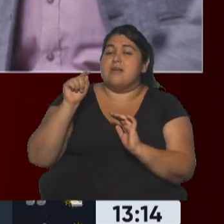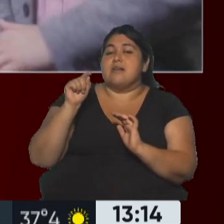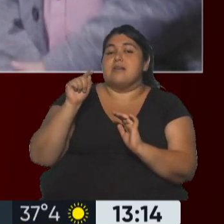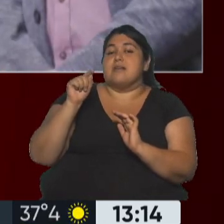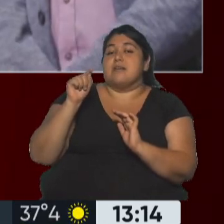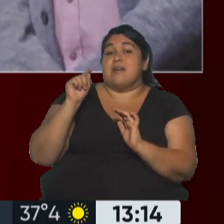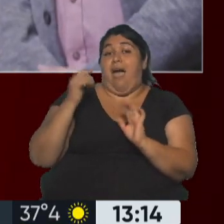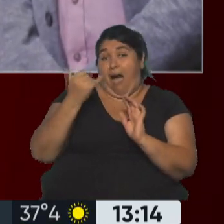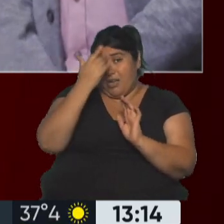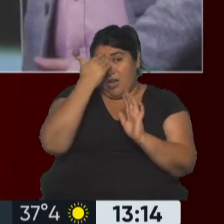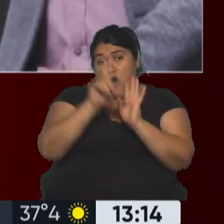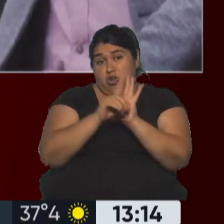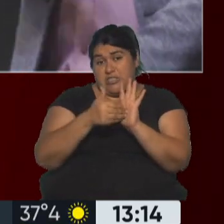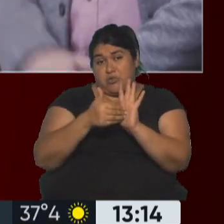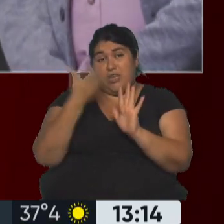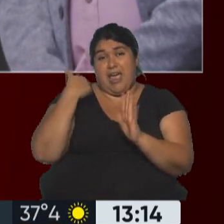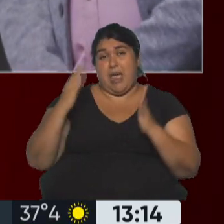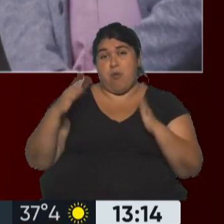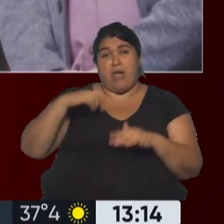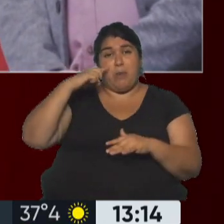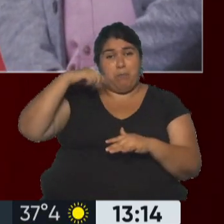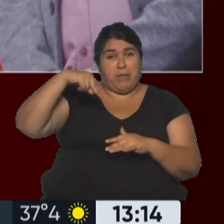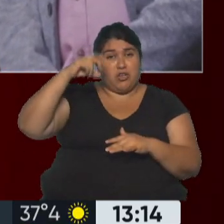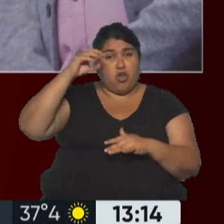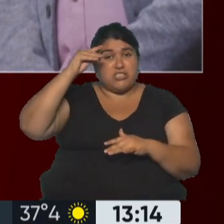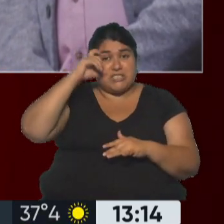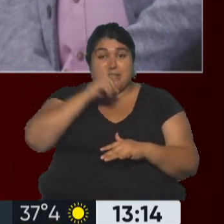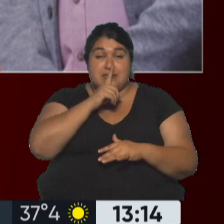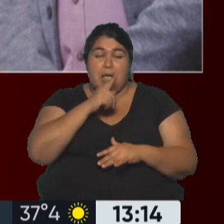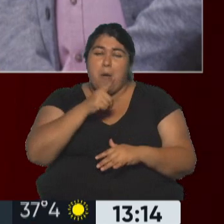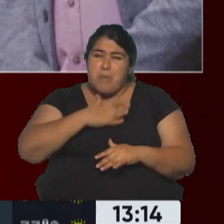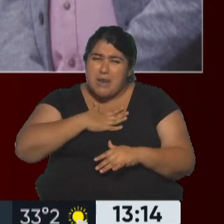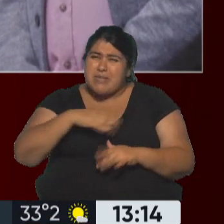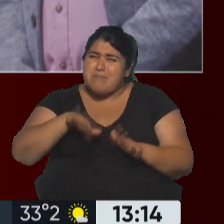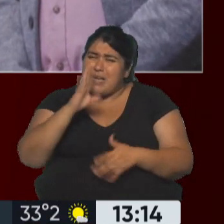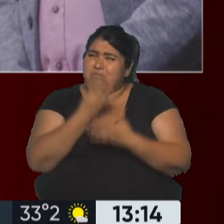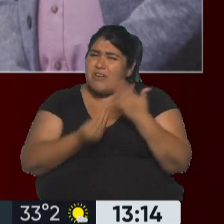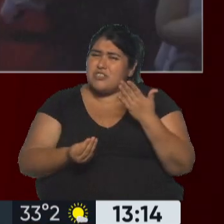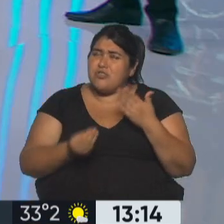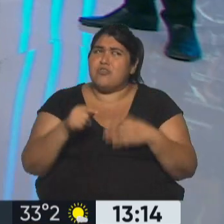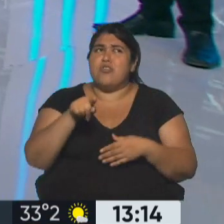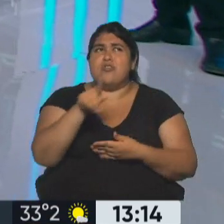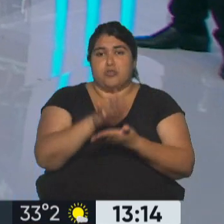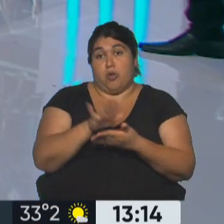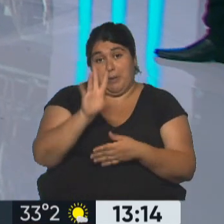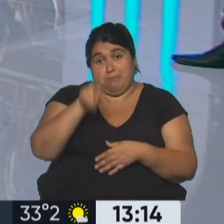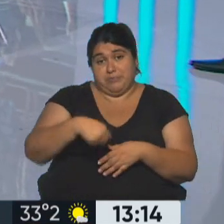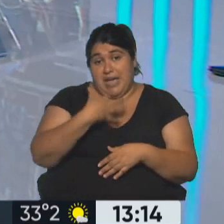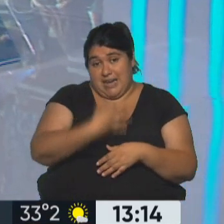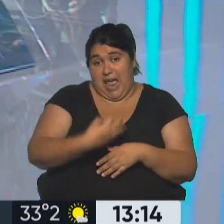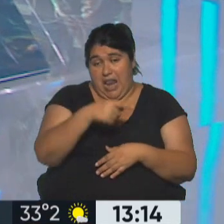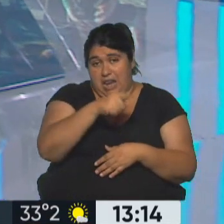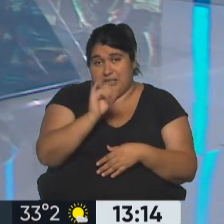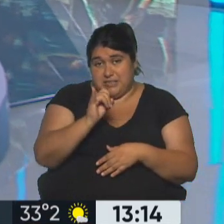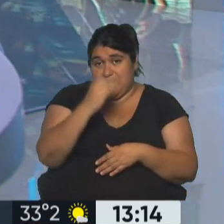hecho hay una Constitución desde la época de Pinochet. Me parece a mí que más lo que falló, más allá de que es real el rasgo de